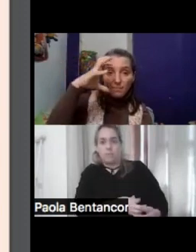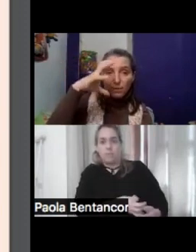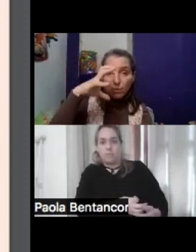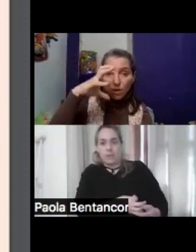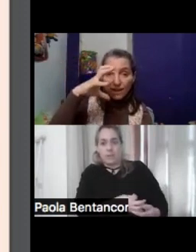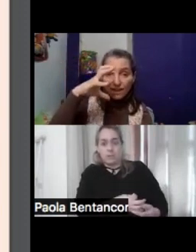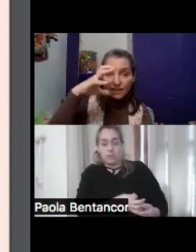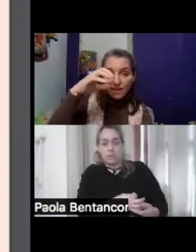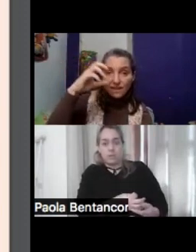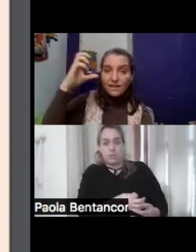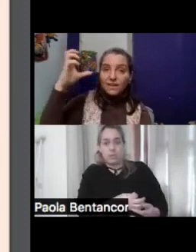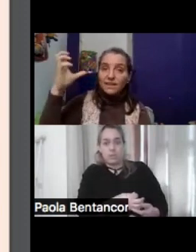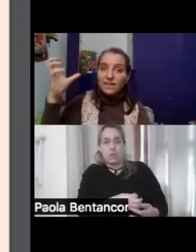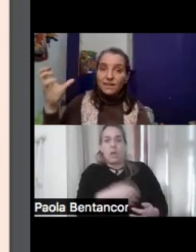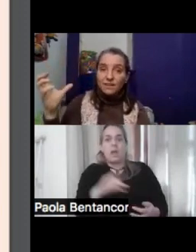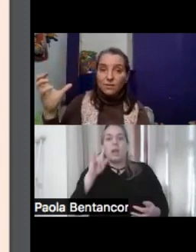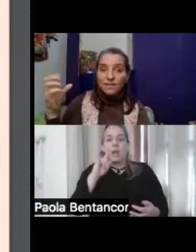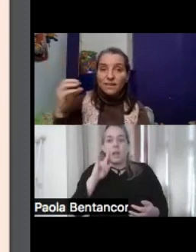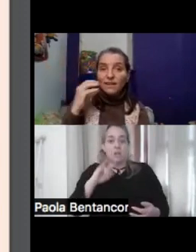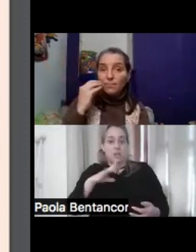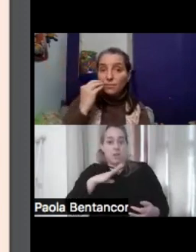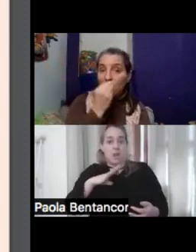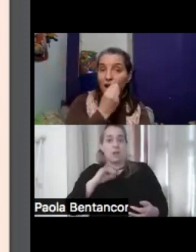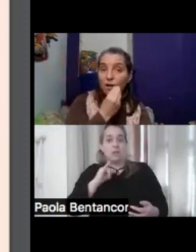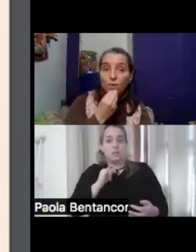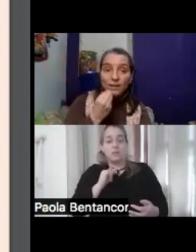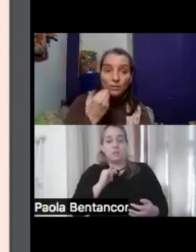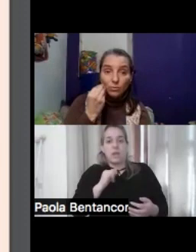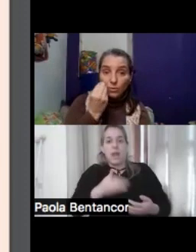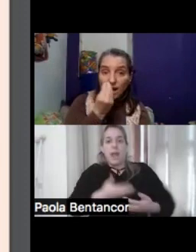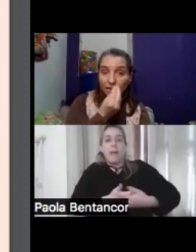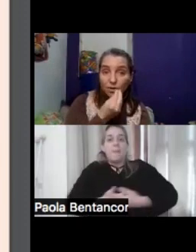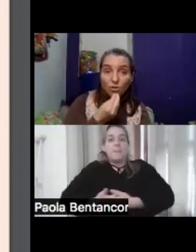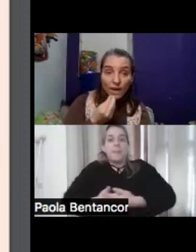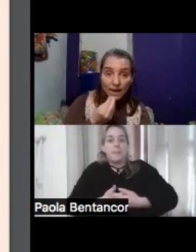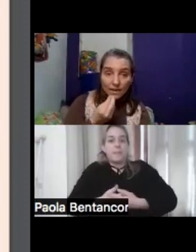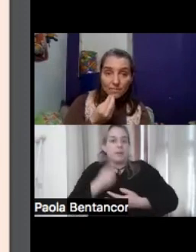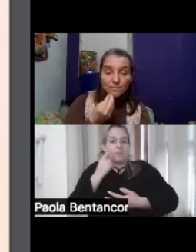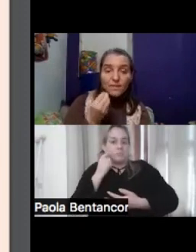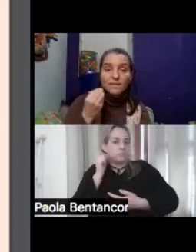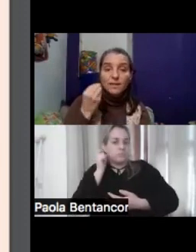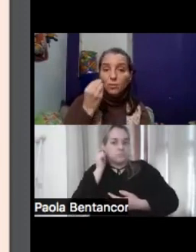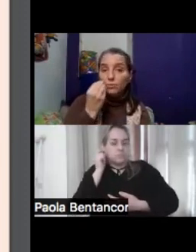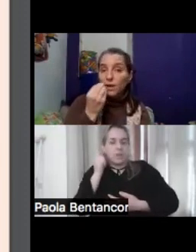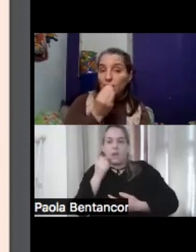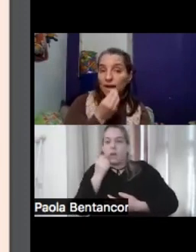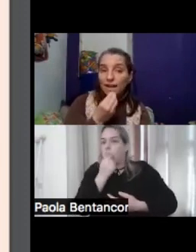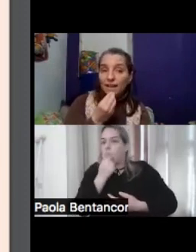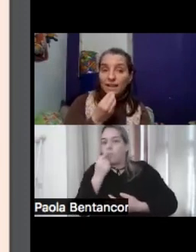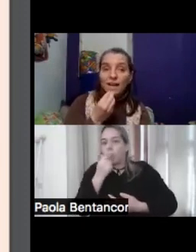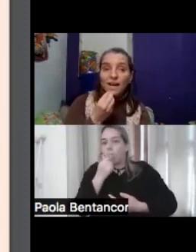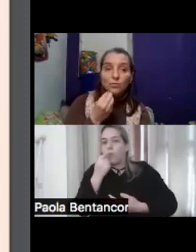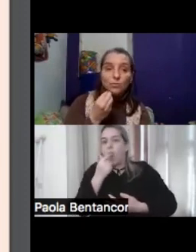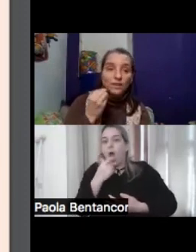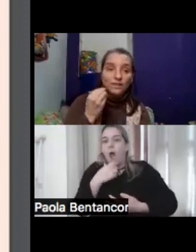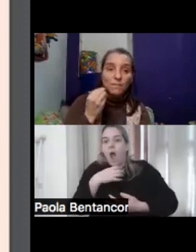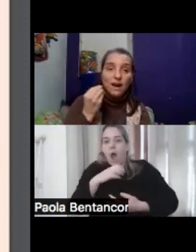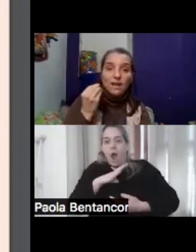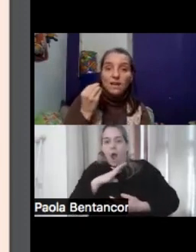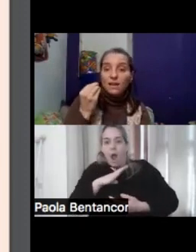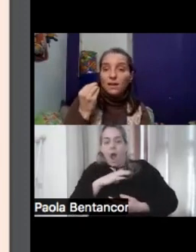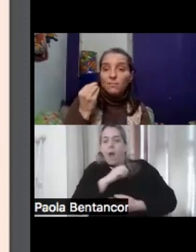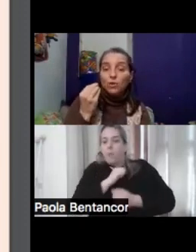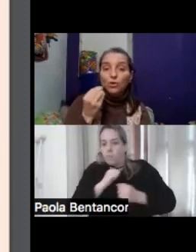esa mama produzca leche, que ese niño o esa niña posea una estructura oral, que esa estructura oral tenga